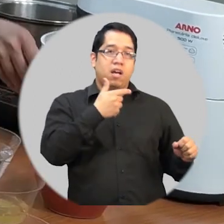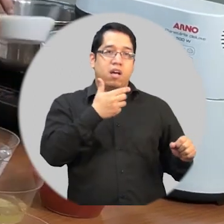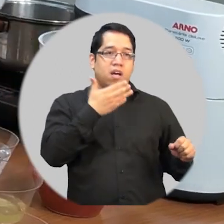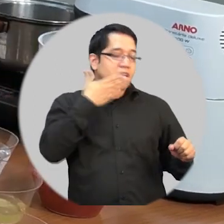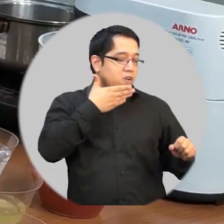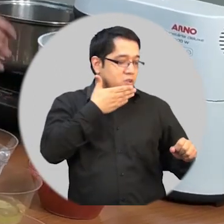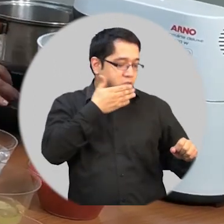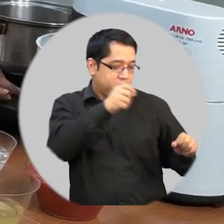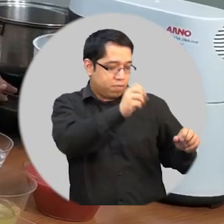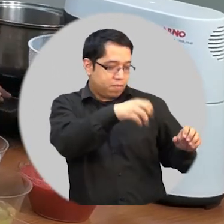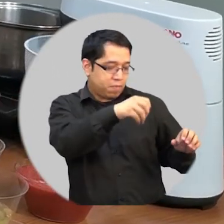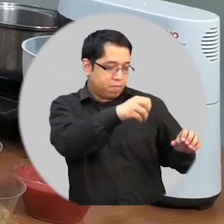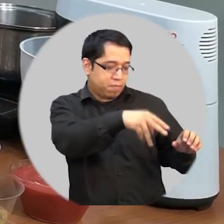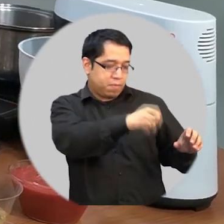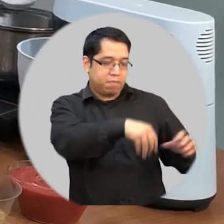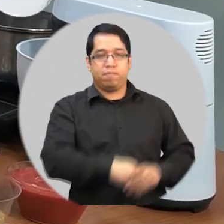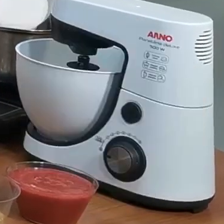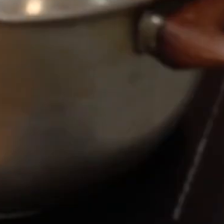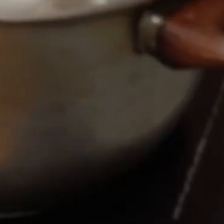azúcar.